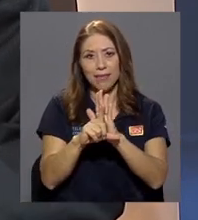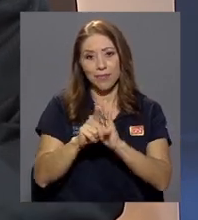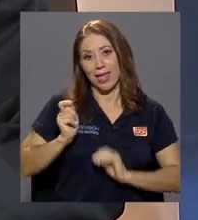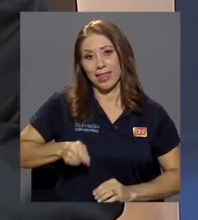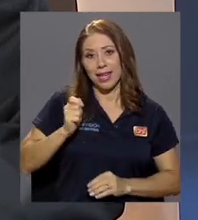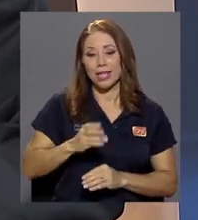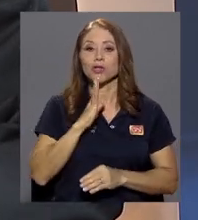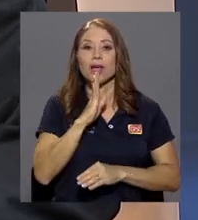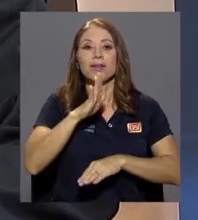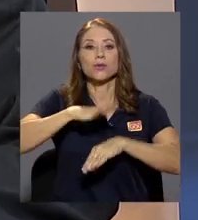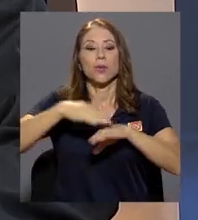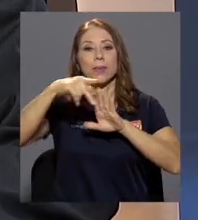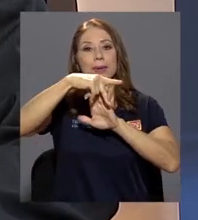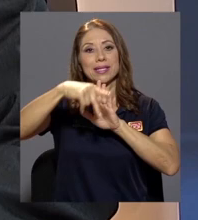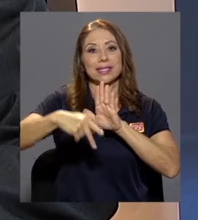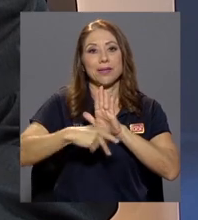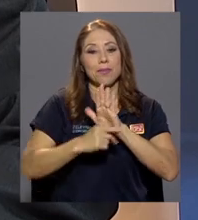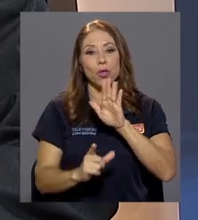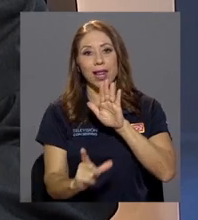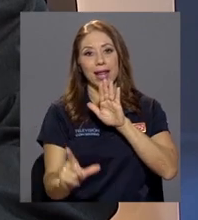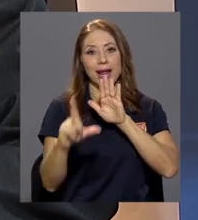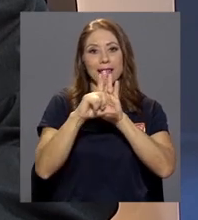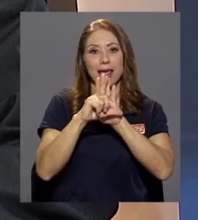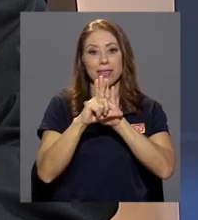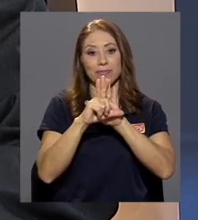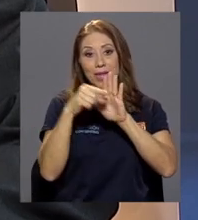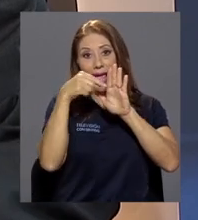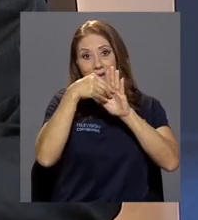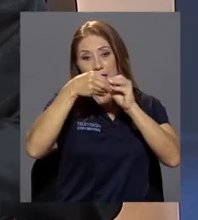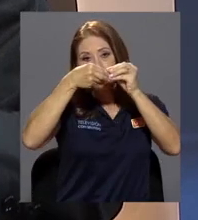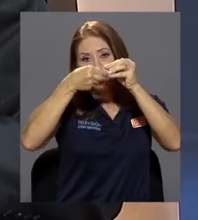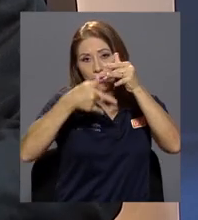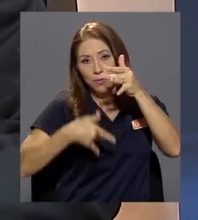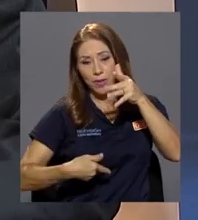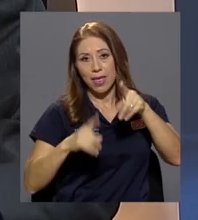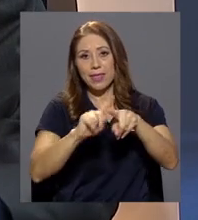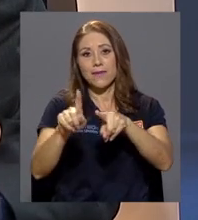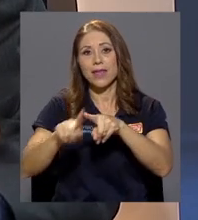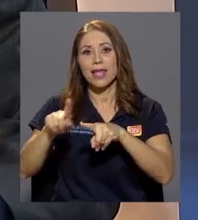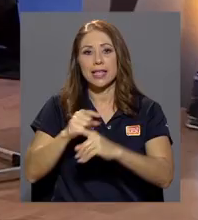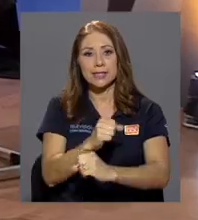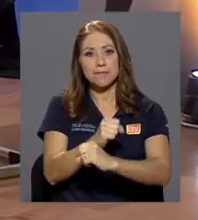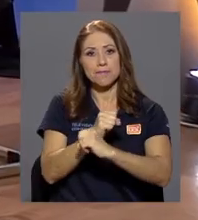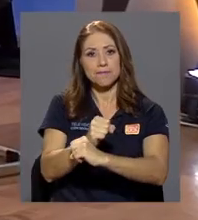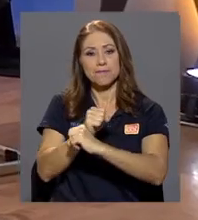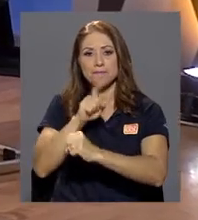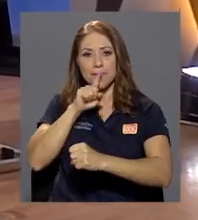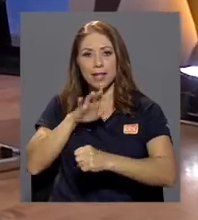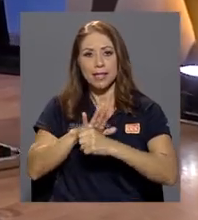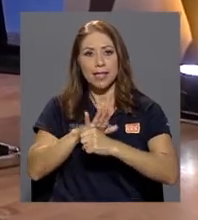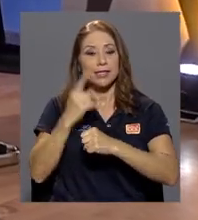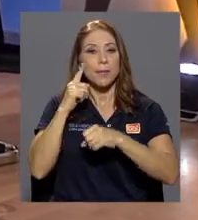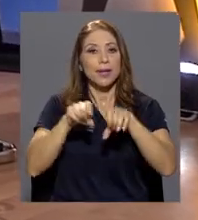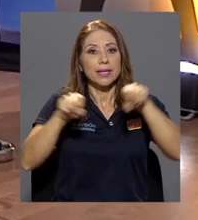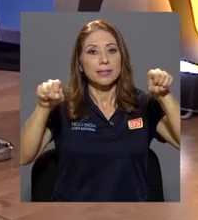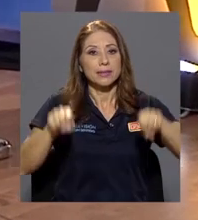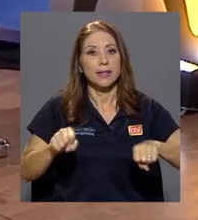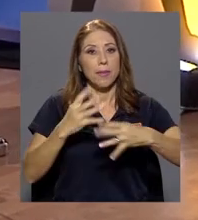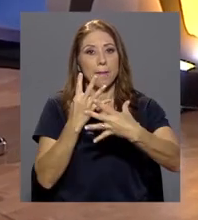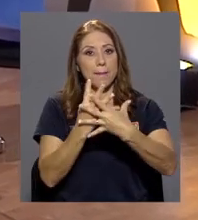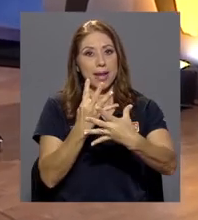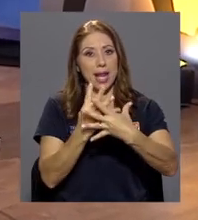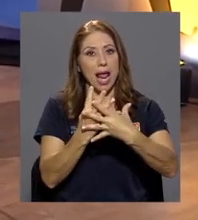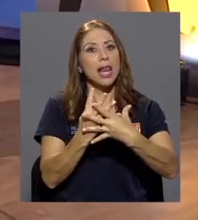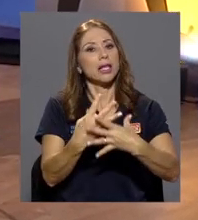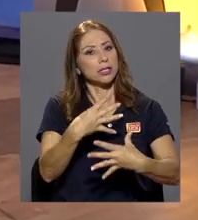denomina en el derecho al principio de legalidad y desde ese principio descienden toda una serie de garantías para que el sistema penal sea un sistema penal